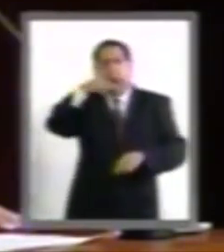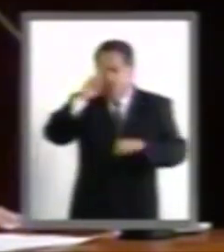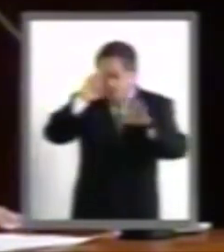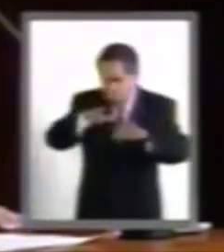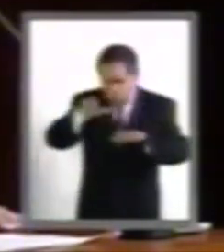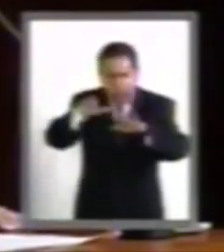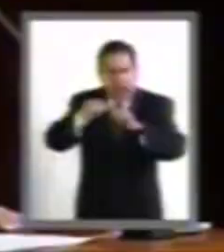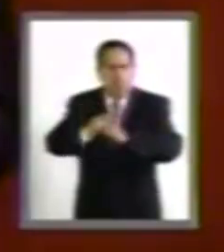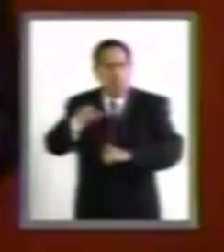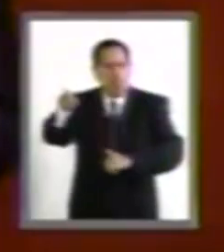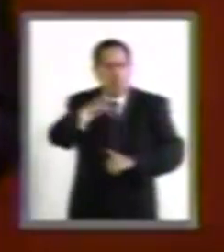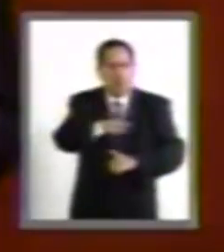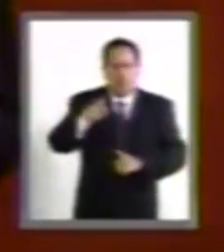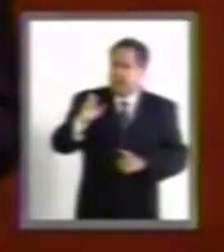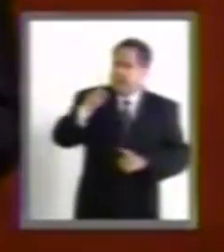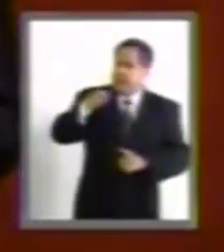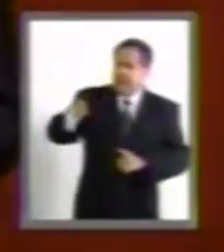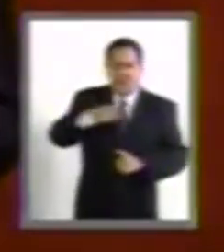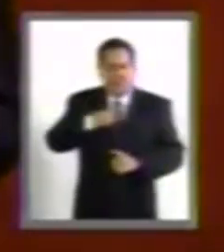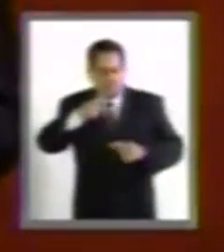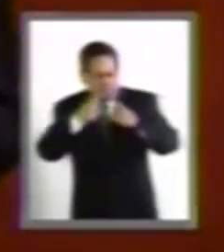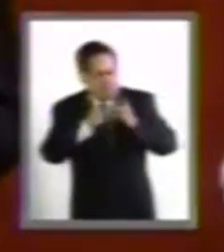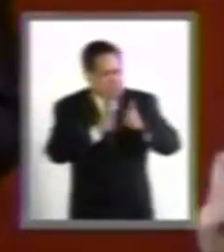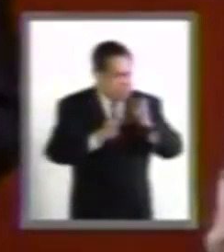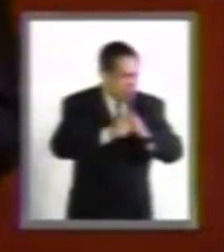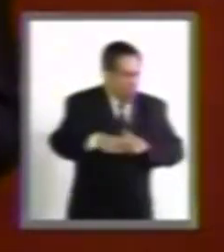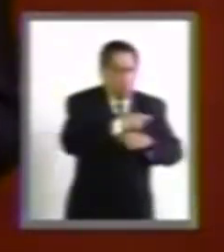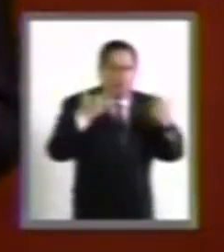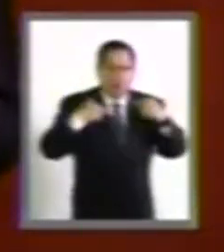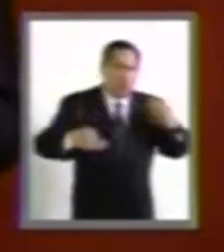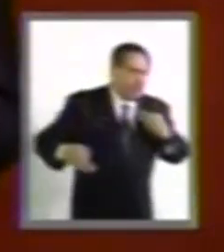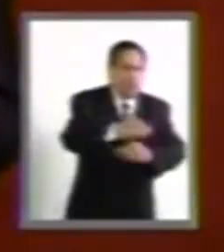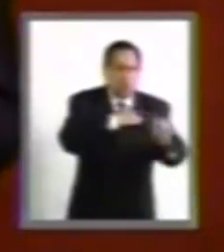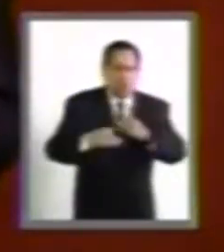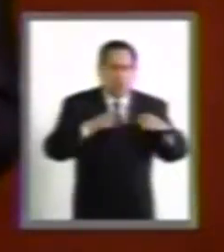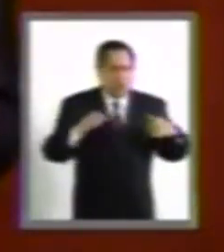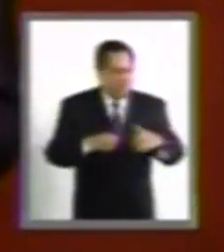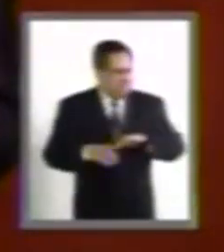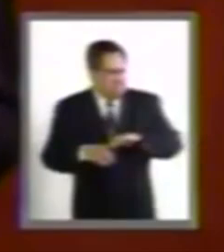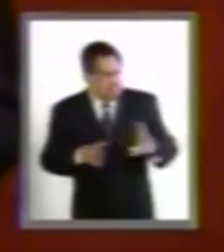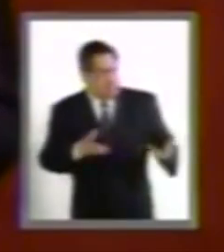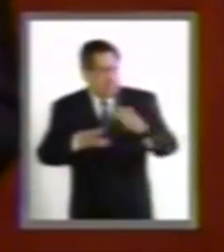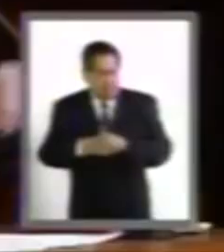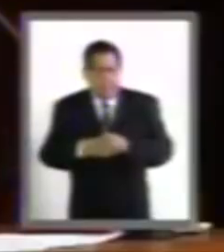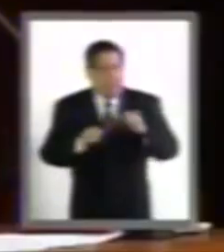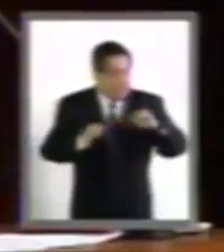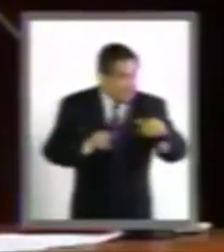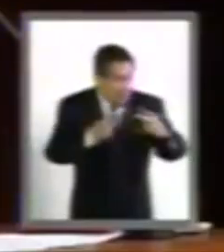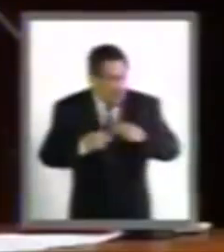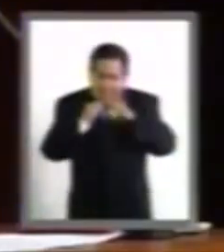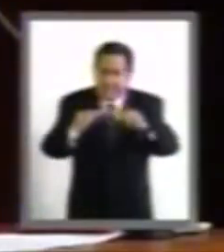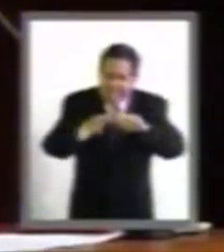Peña Nieto es quien debió generar el diálogo. Con los maestros todo, sin los maestros nada. Entiéndanlo.